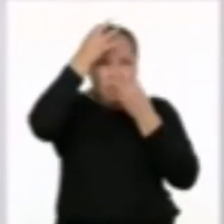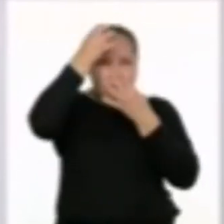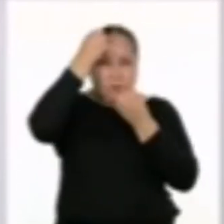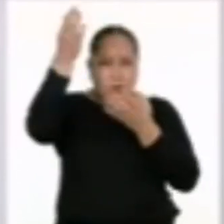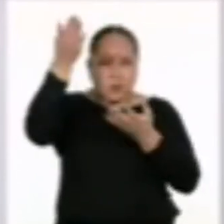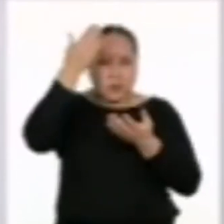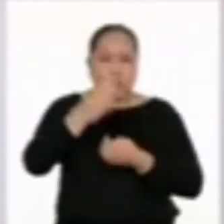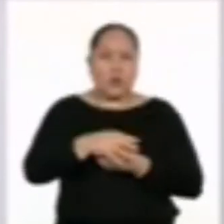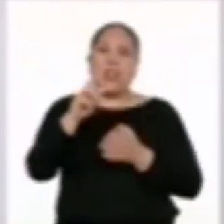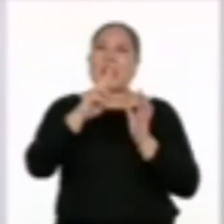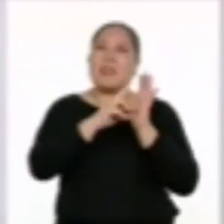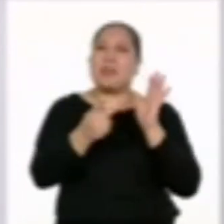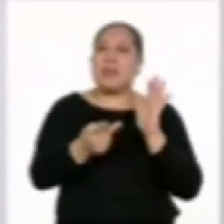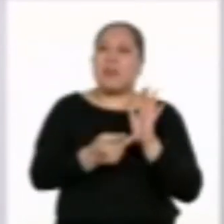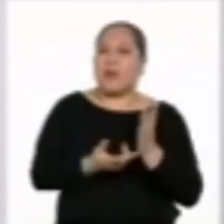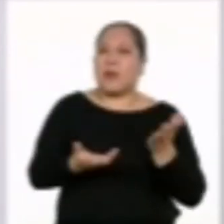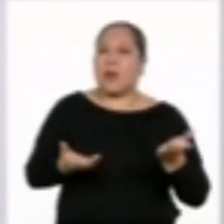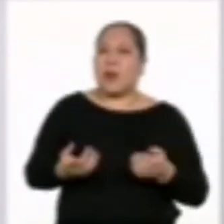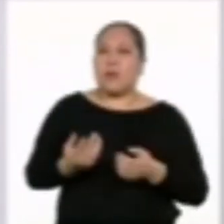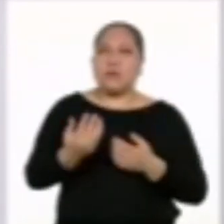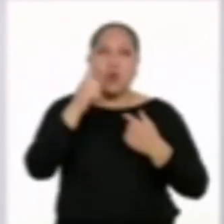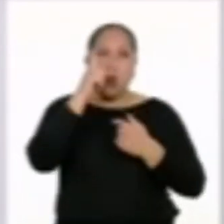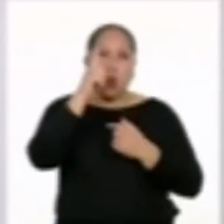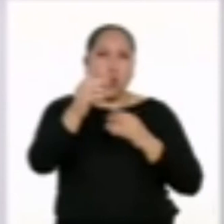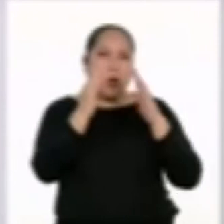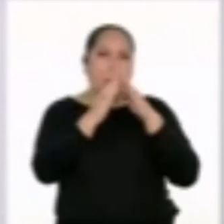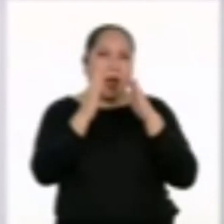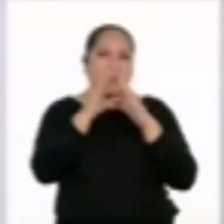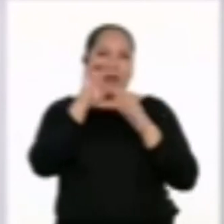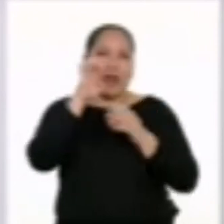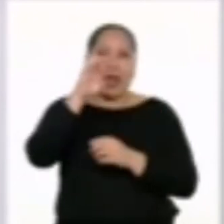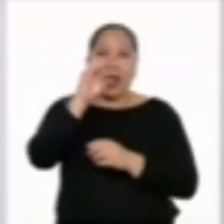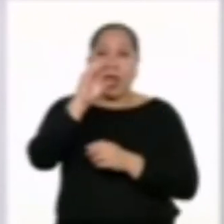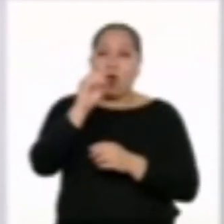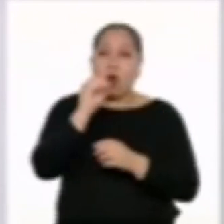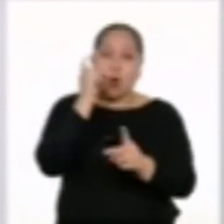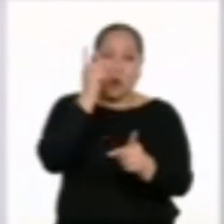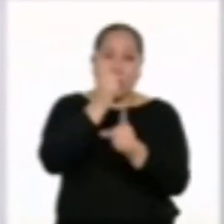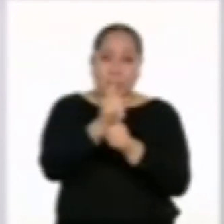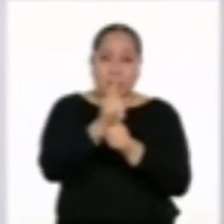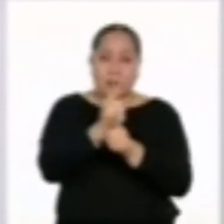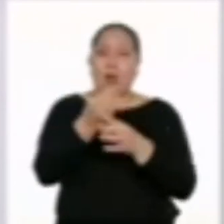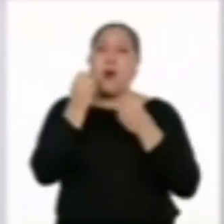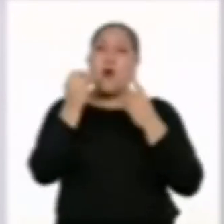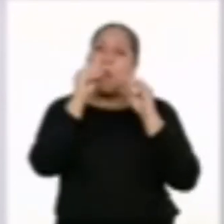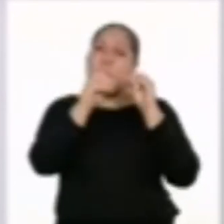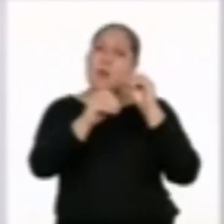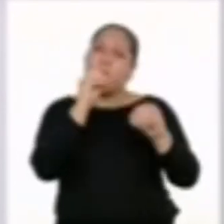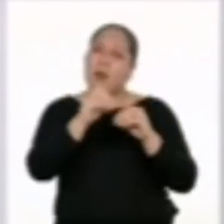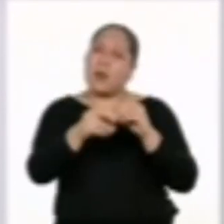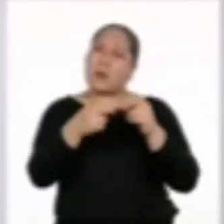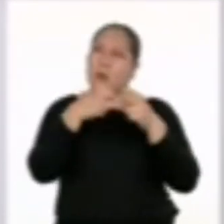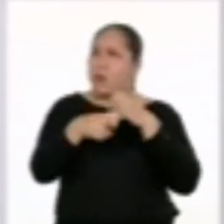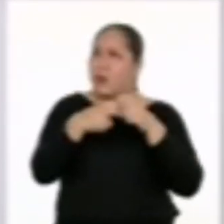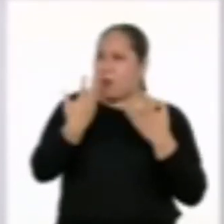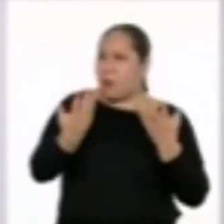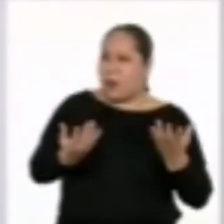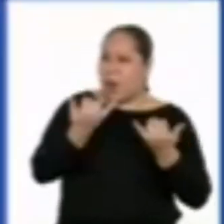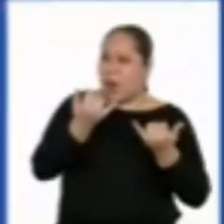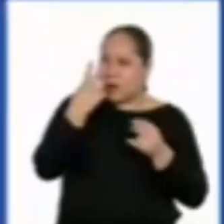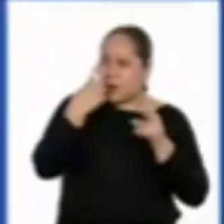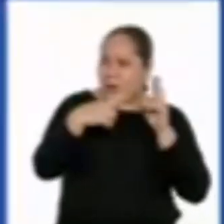sustento sobre lo que significa tener un hogar ecoeficiente, ¿cómo podemos definir el problema que